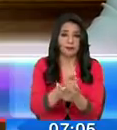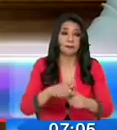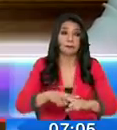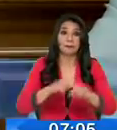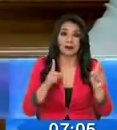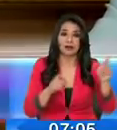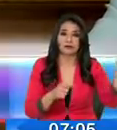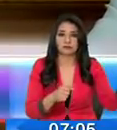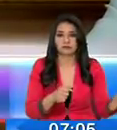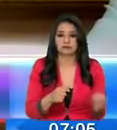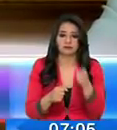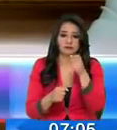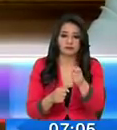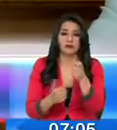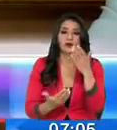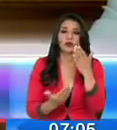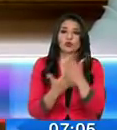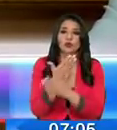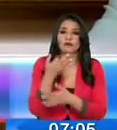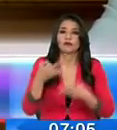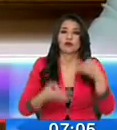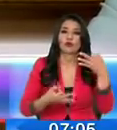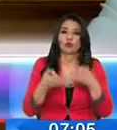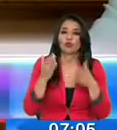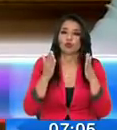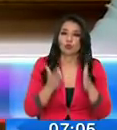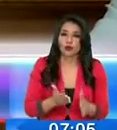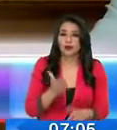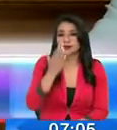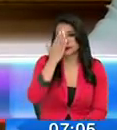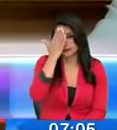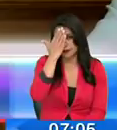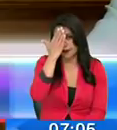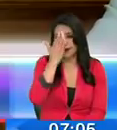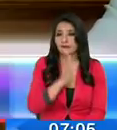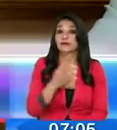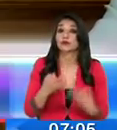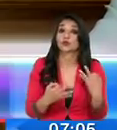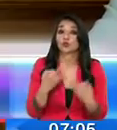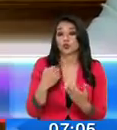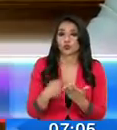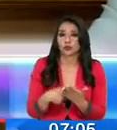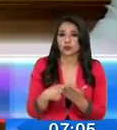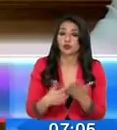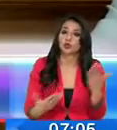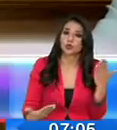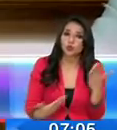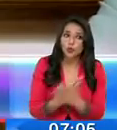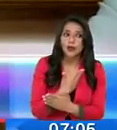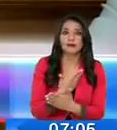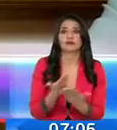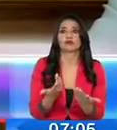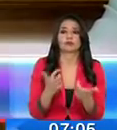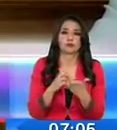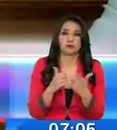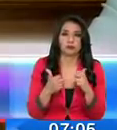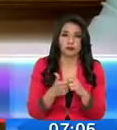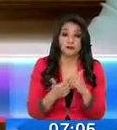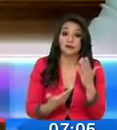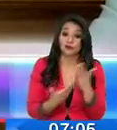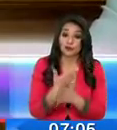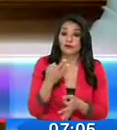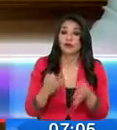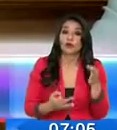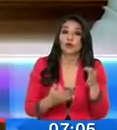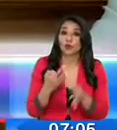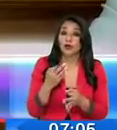de otro juez nacional que conozca la causa. Y con esto se genera un nuevo conflicto porque el nuevo juez no